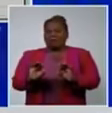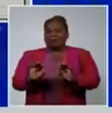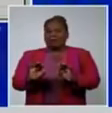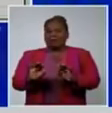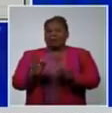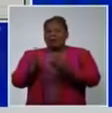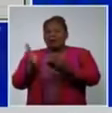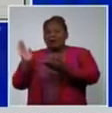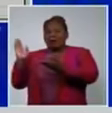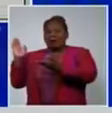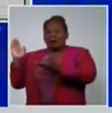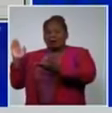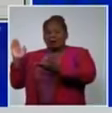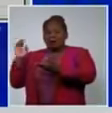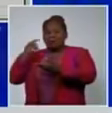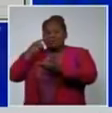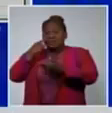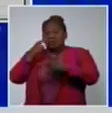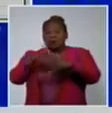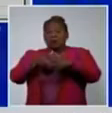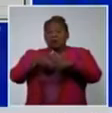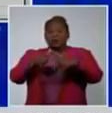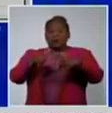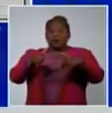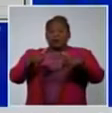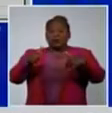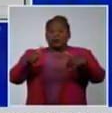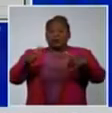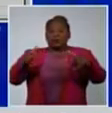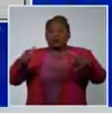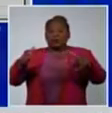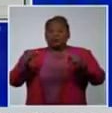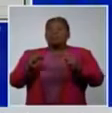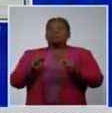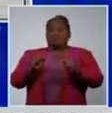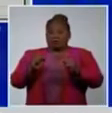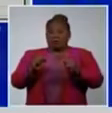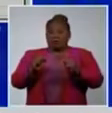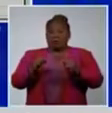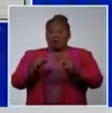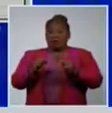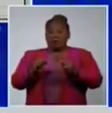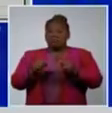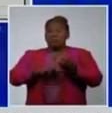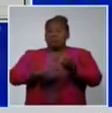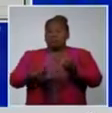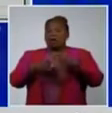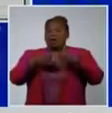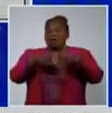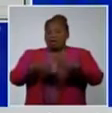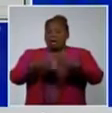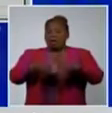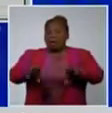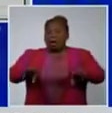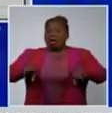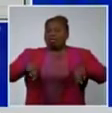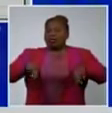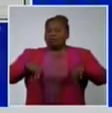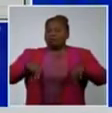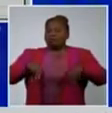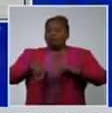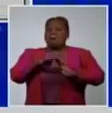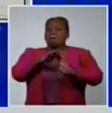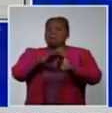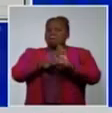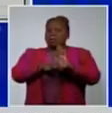cómo se van incrementando la tasa este portero también adopta medidas de mucho